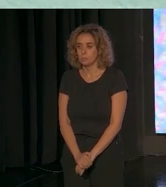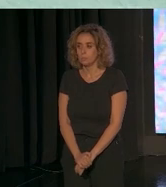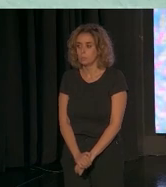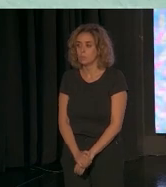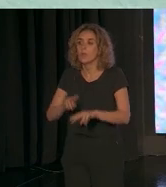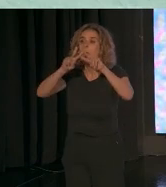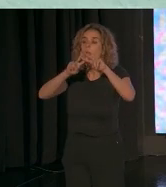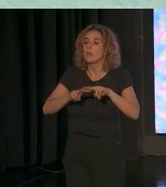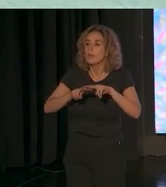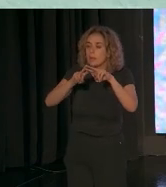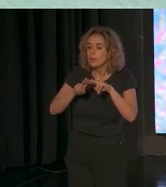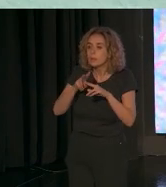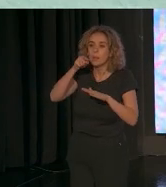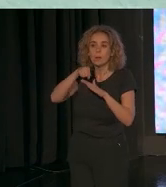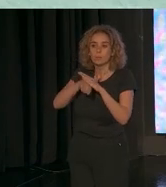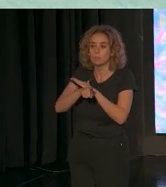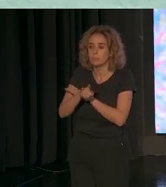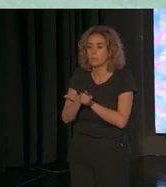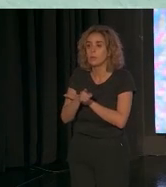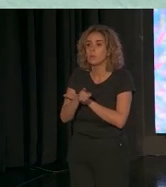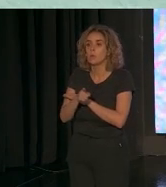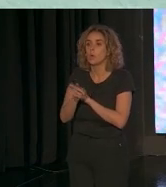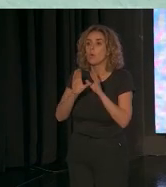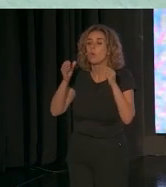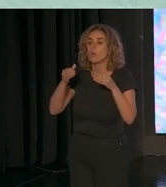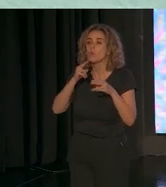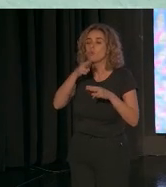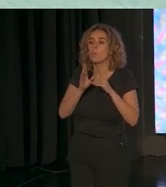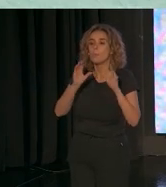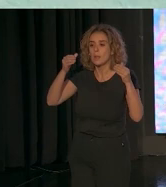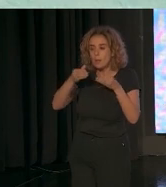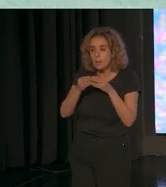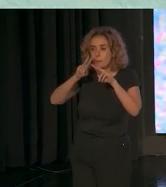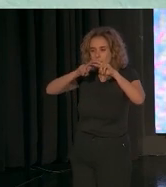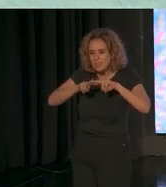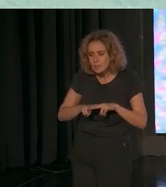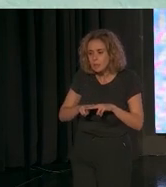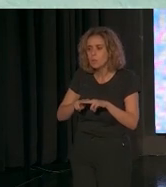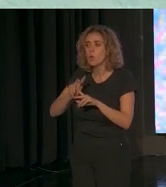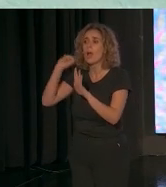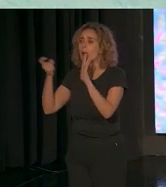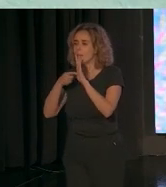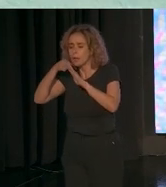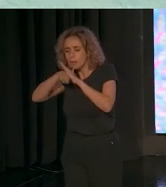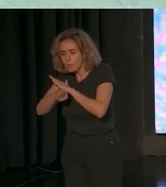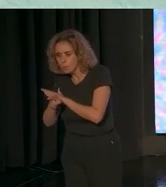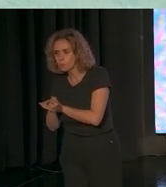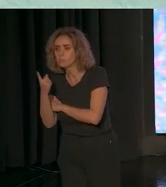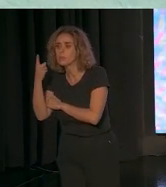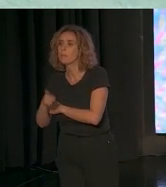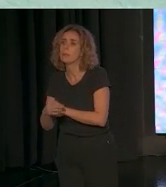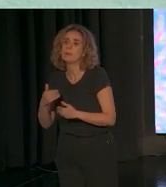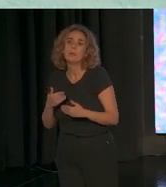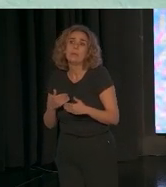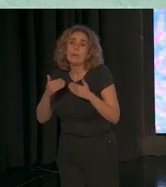La investigación trasciende, vamos a jugar con el nombre del grupo, la investigación trasciende también a la legislación. Afortunadamente,